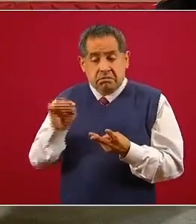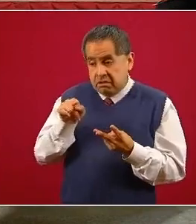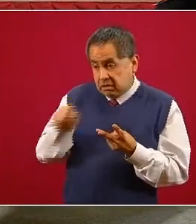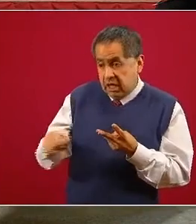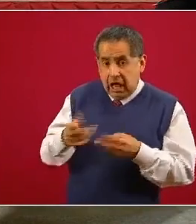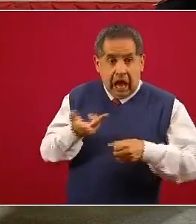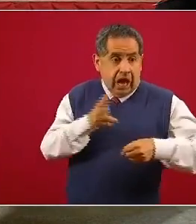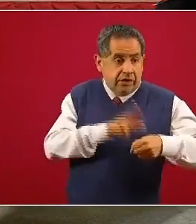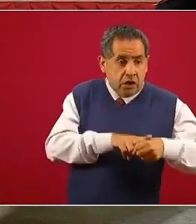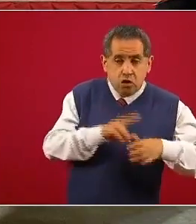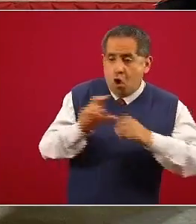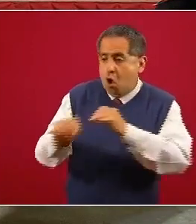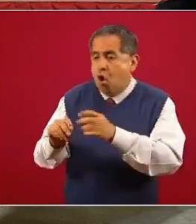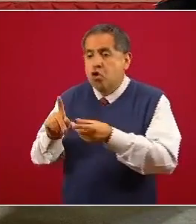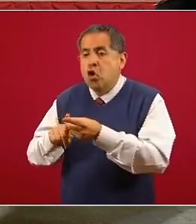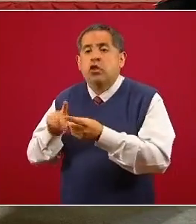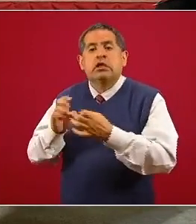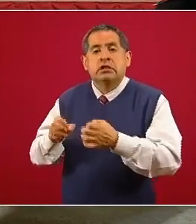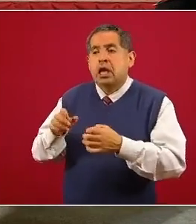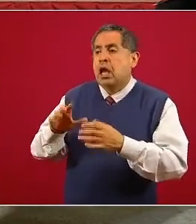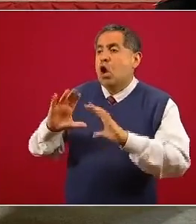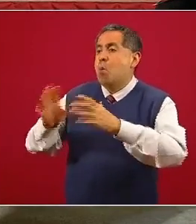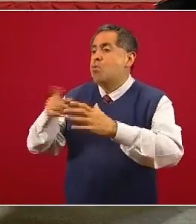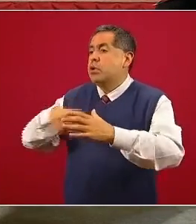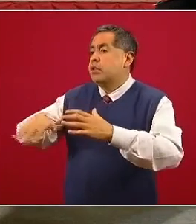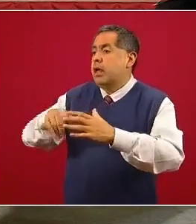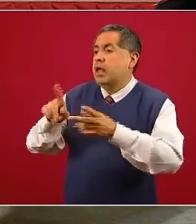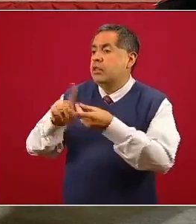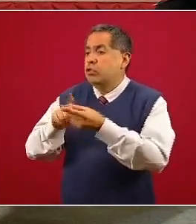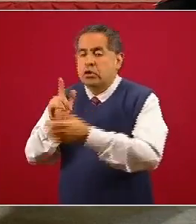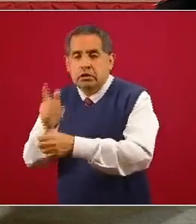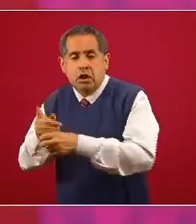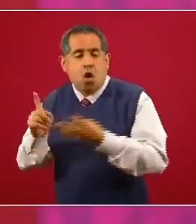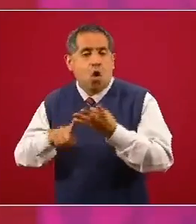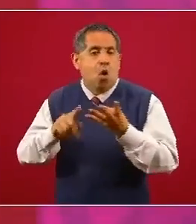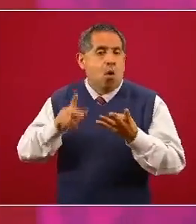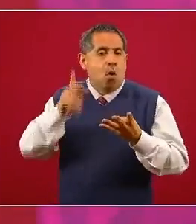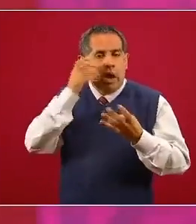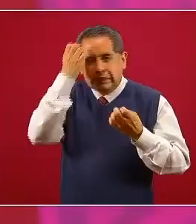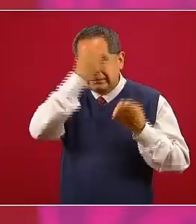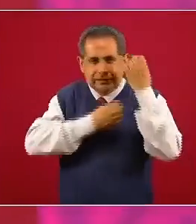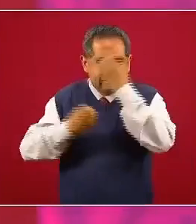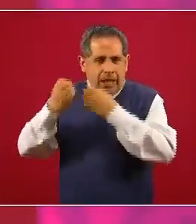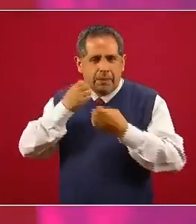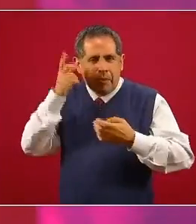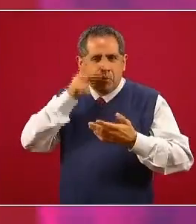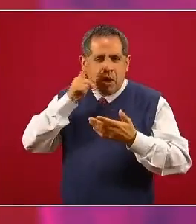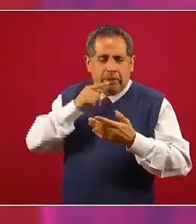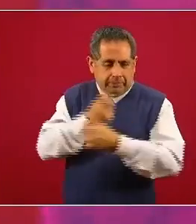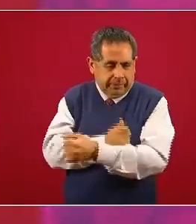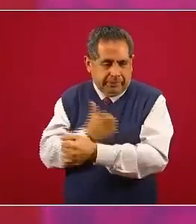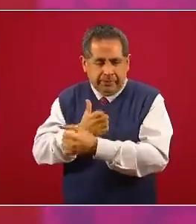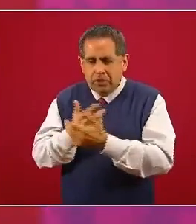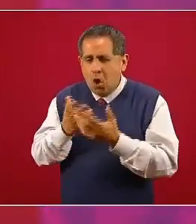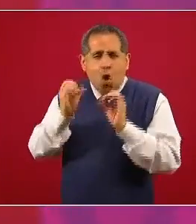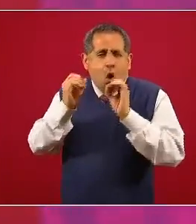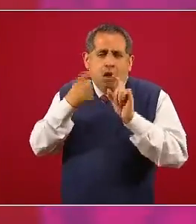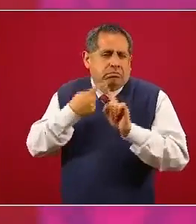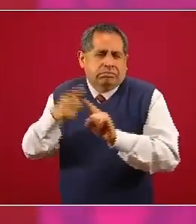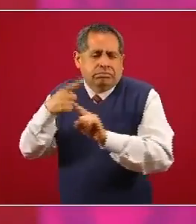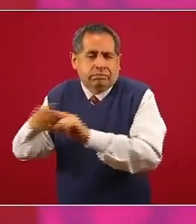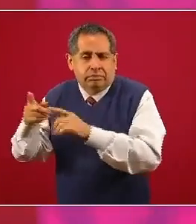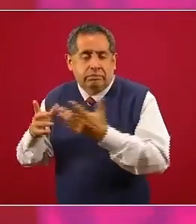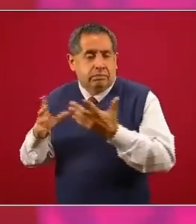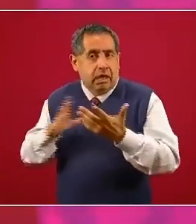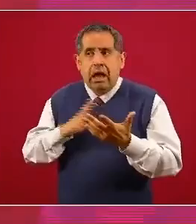atención clínica o se buscan en la comunidad, si se usan pruebas en forma generalizada aun cuando no se tengan síntomas,